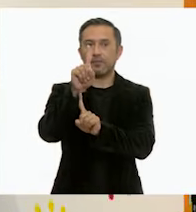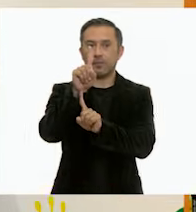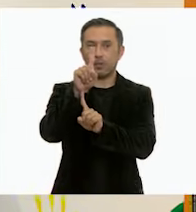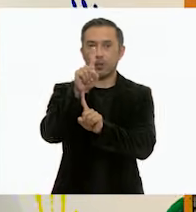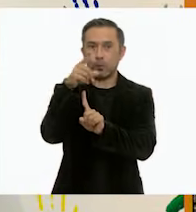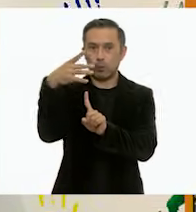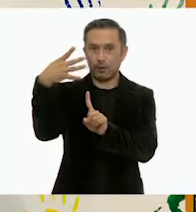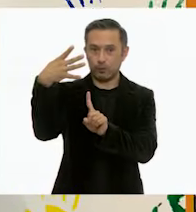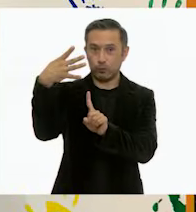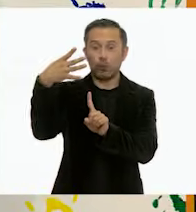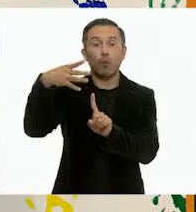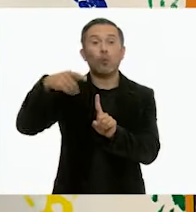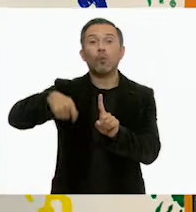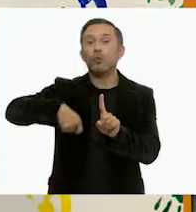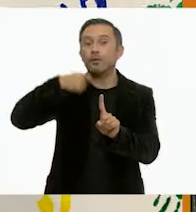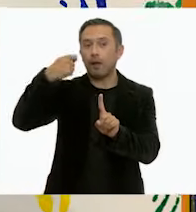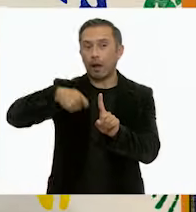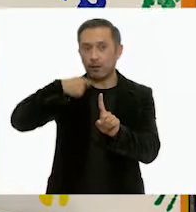Cuatro. Cuatro cucharas.